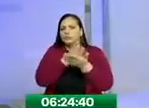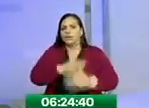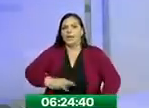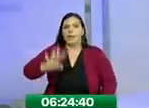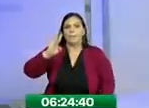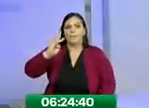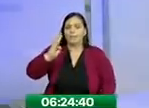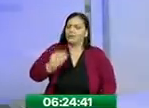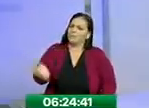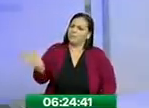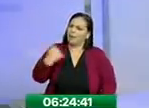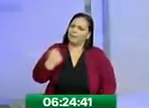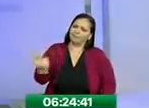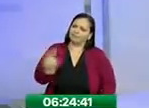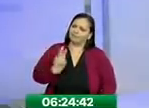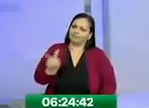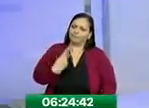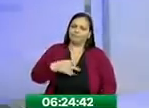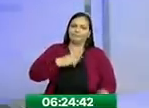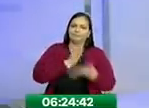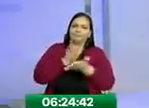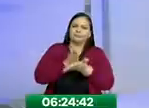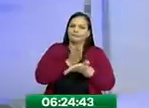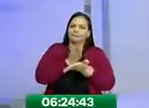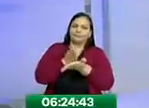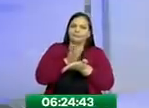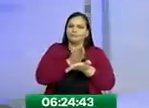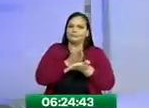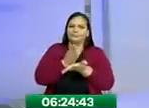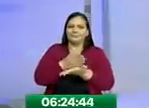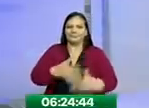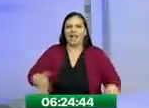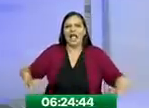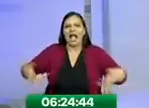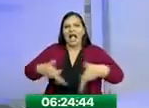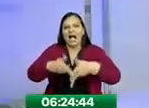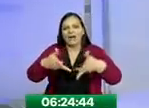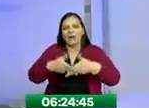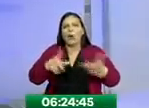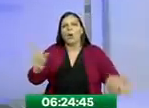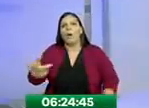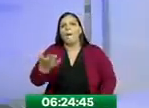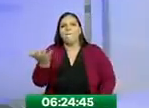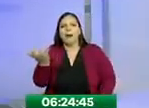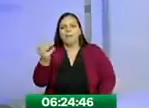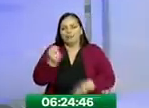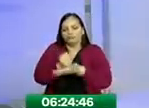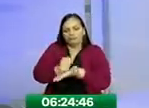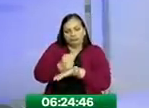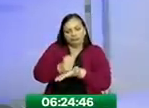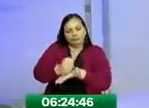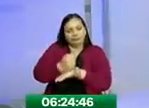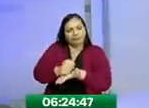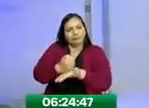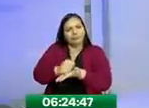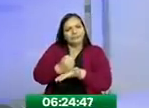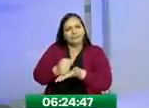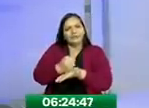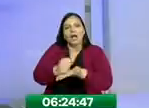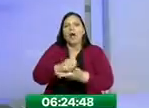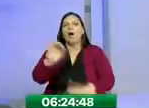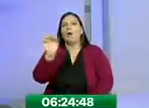esposa ahí, algo chévere, algo rico, un arroz con puré y carne apanada, ¿qué le parece,